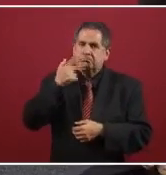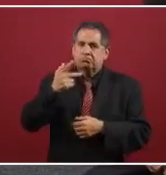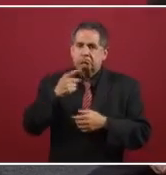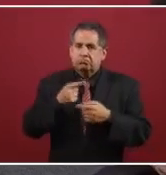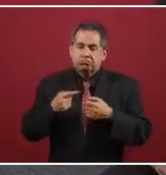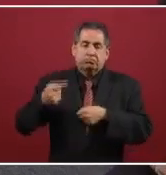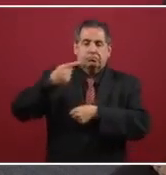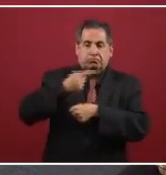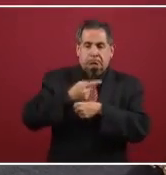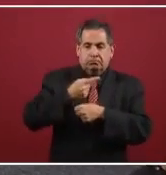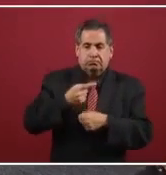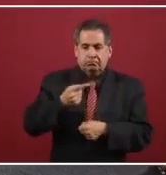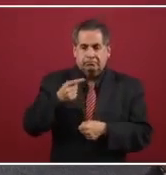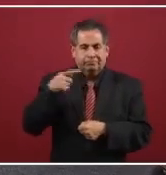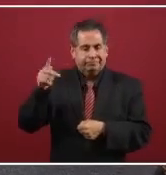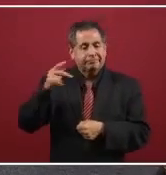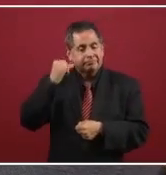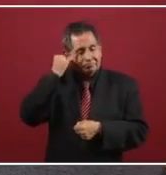el yen